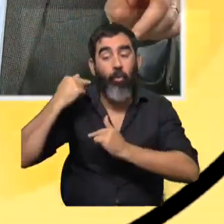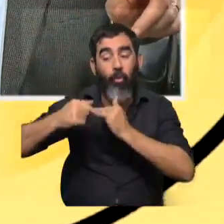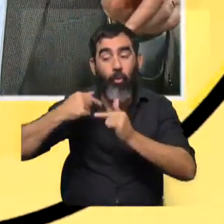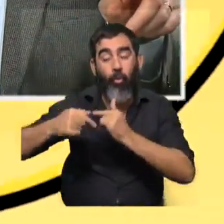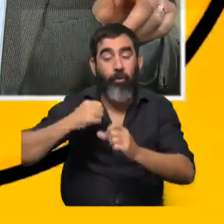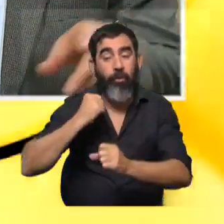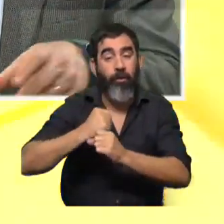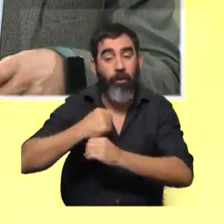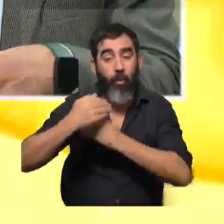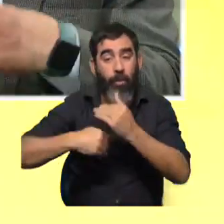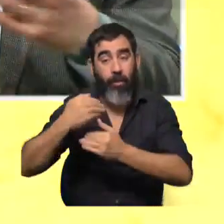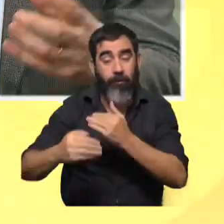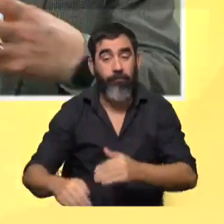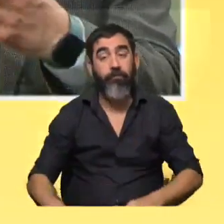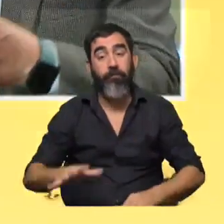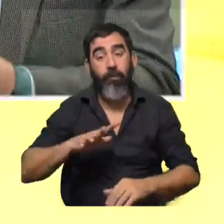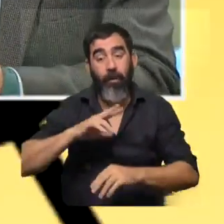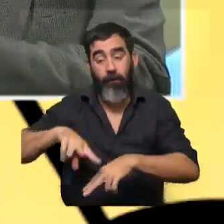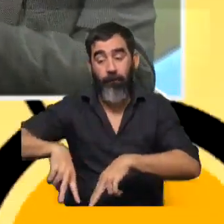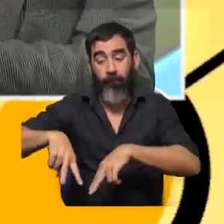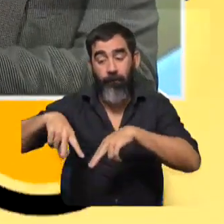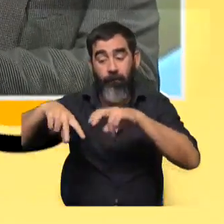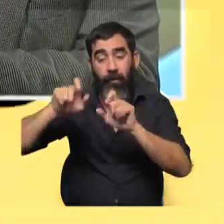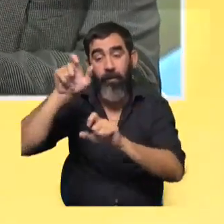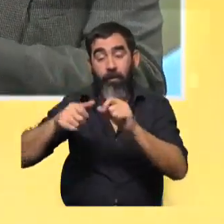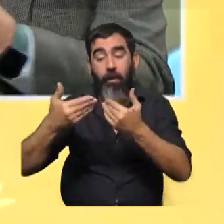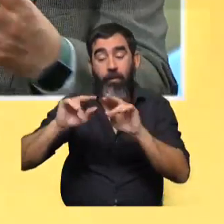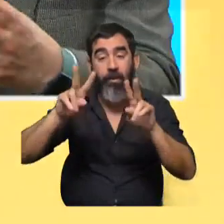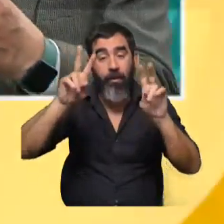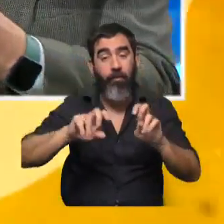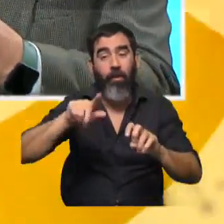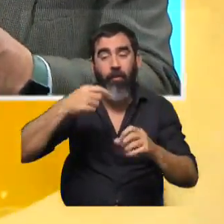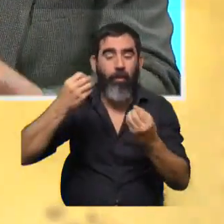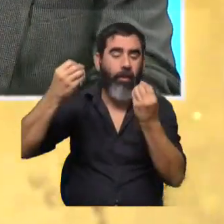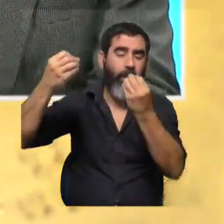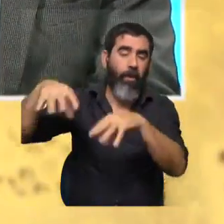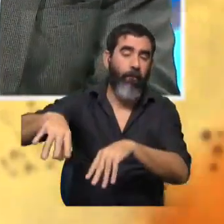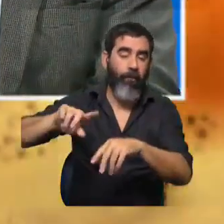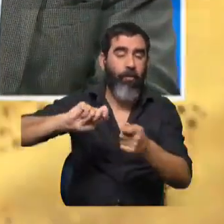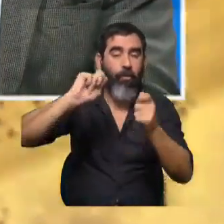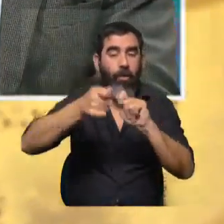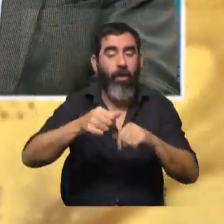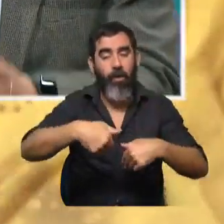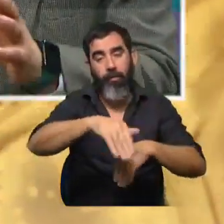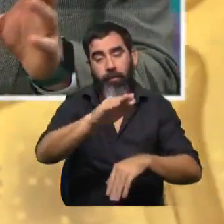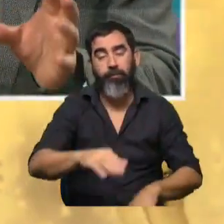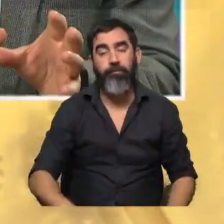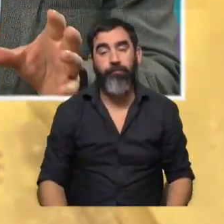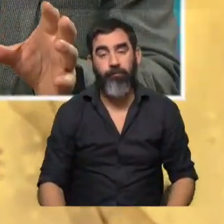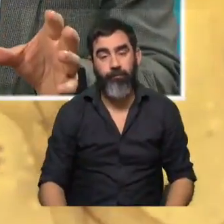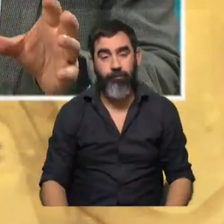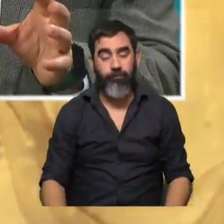trabajo también, que a veces pasa. Hay investigadores que comienzan a trabajar en ese tema, pero después discontinúan los estudios y ese material